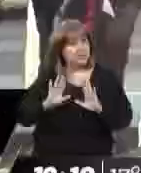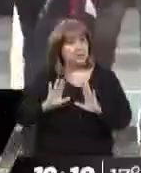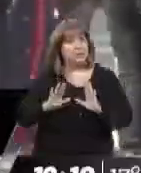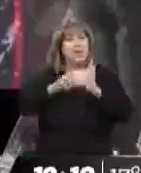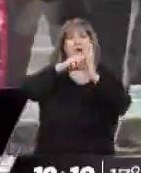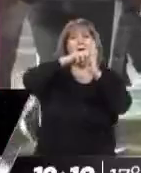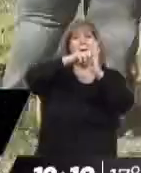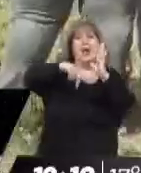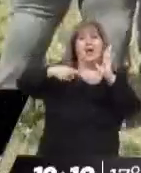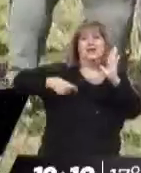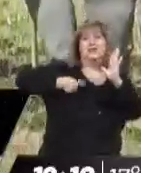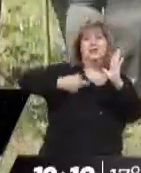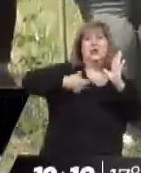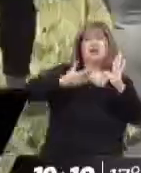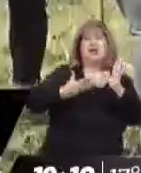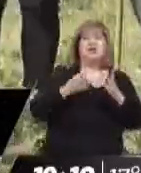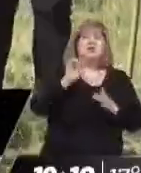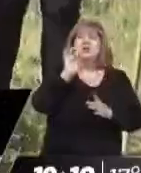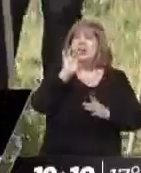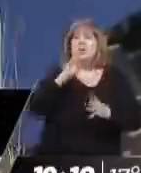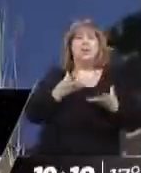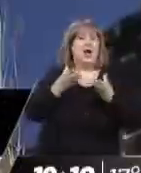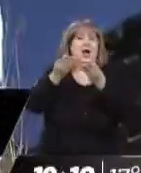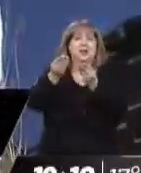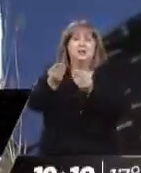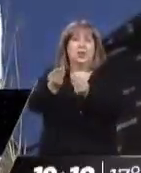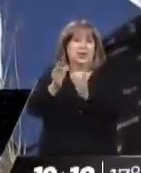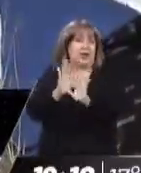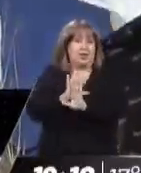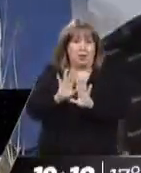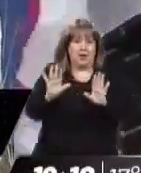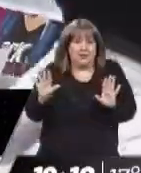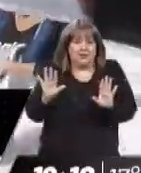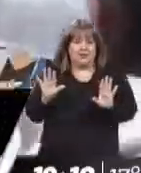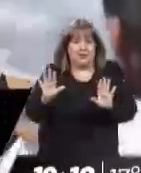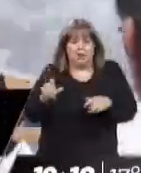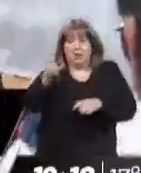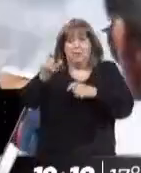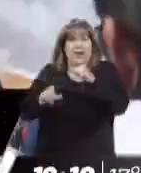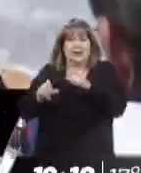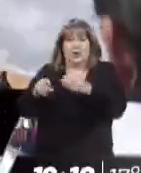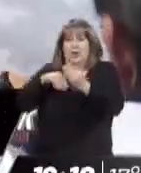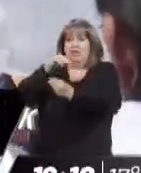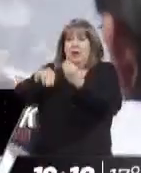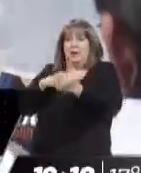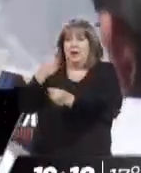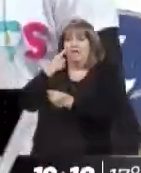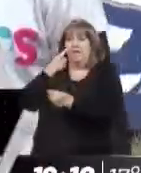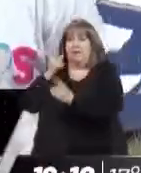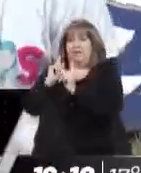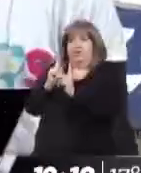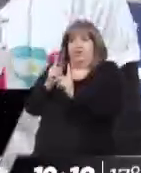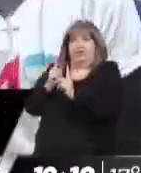planes sociales son un paliativo, exclusivamente. Nadie puede pensar que una persona o una familia vive